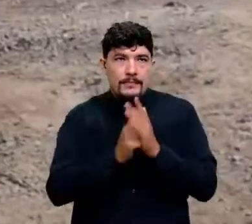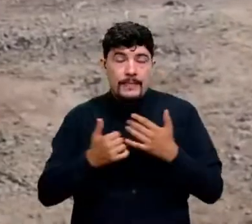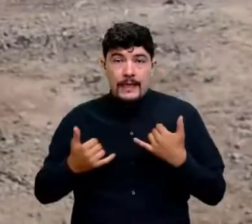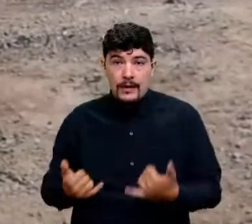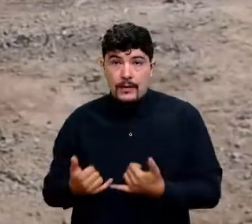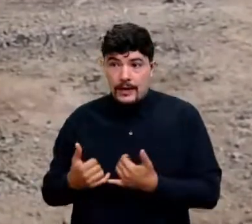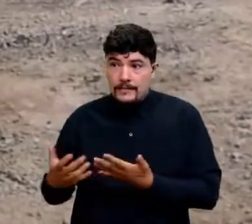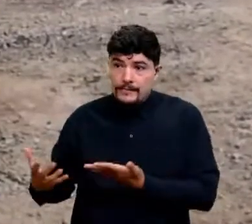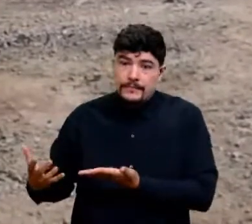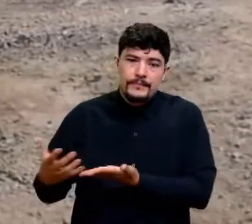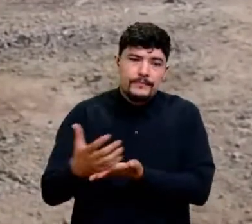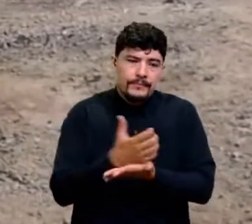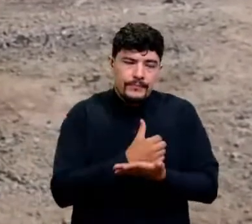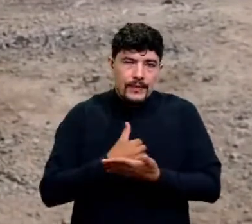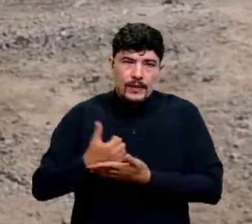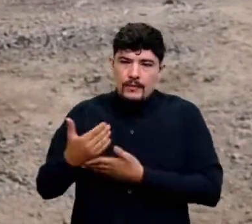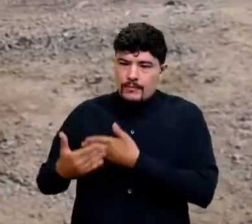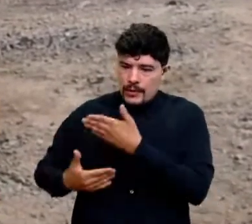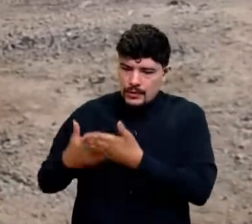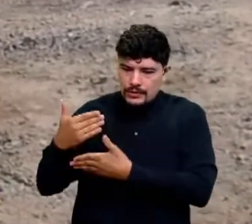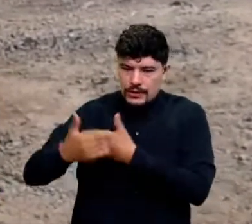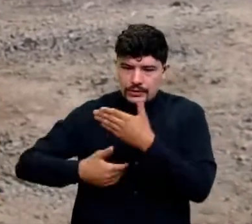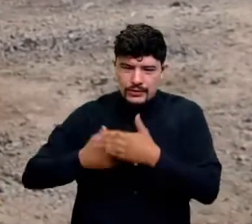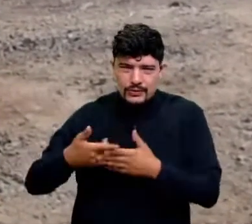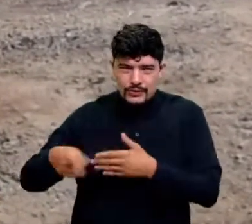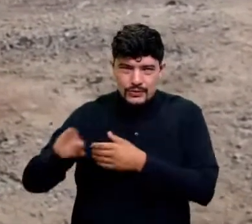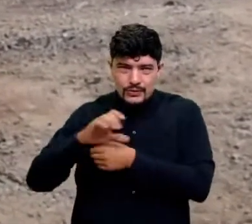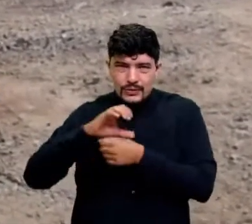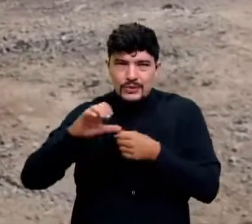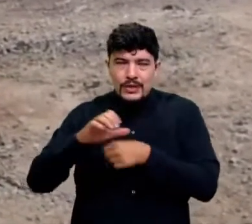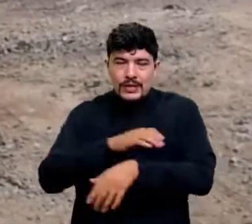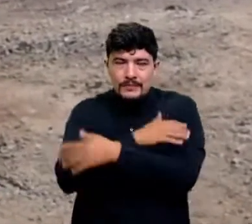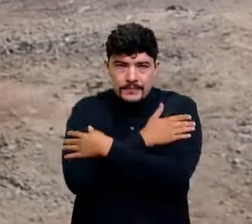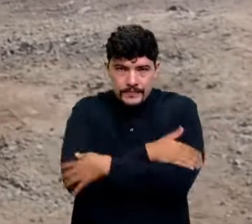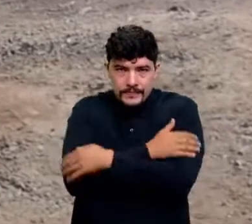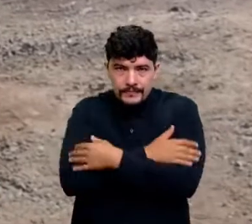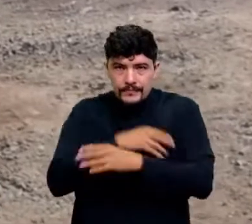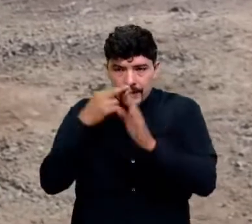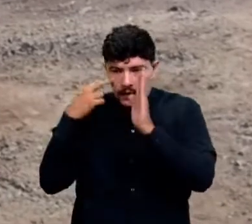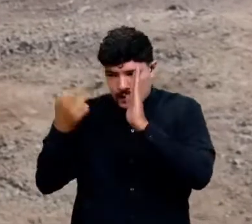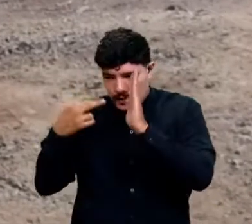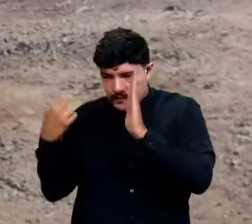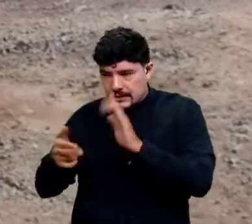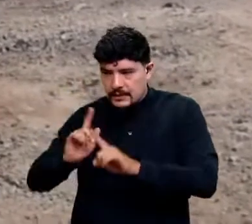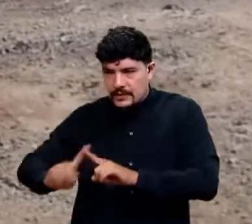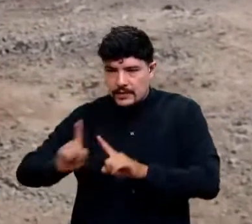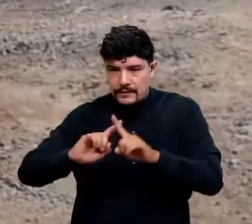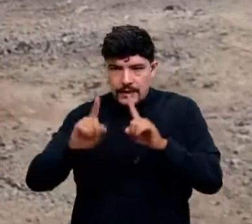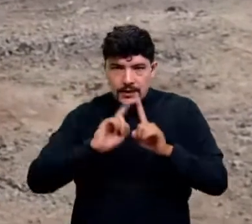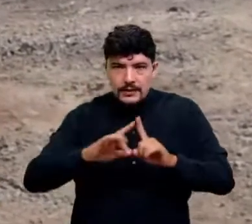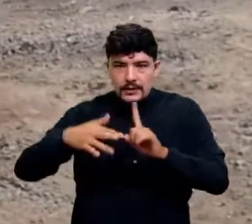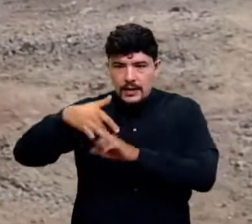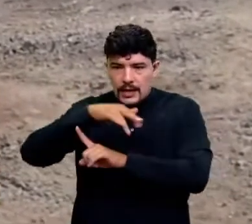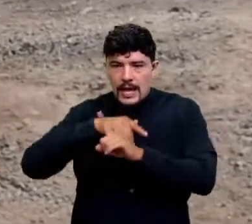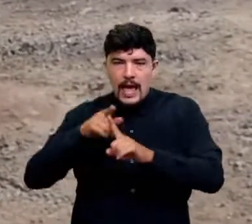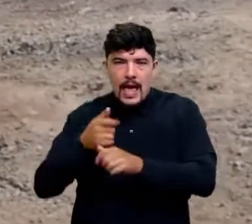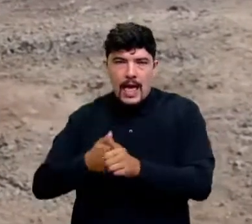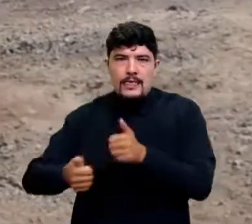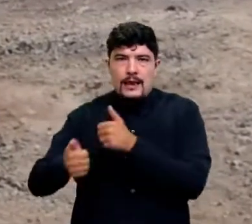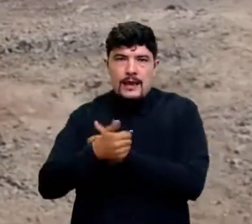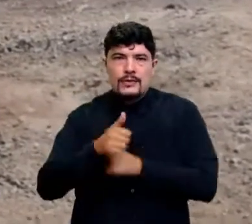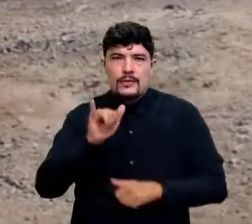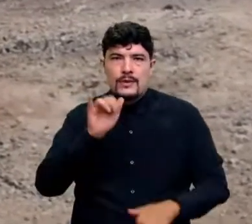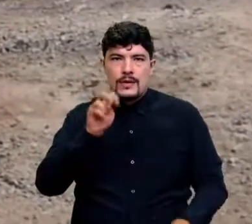venido recorriendo un proceso desde la ciudad de Pamplona, viendo las diferentes obras que adelanta INVÍAS.